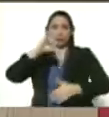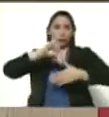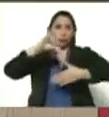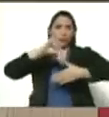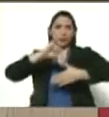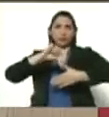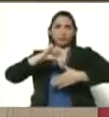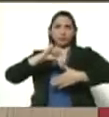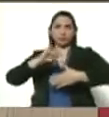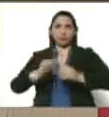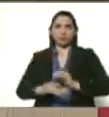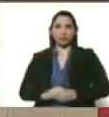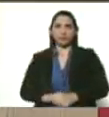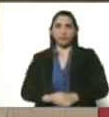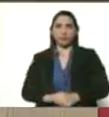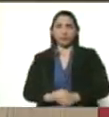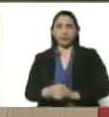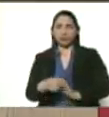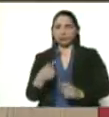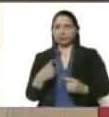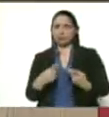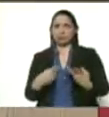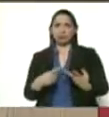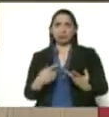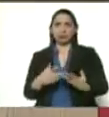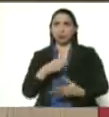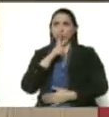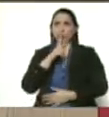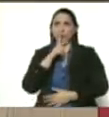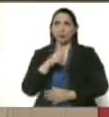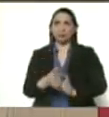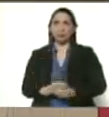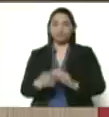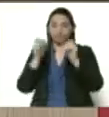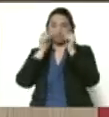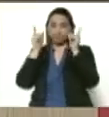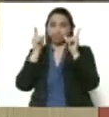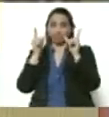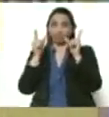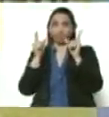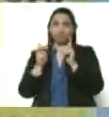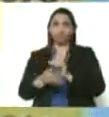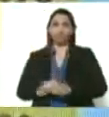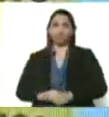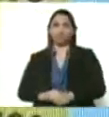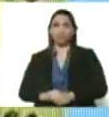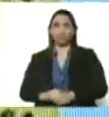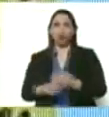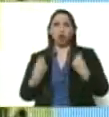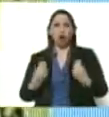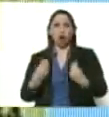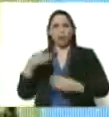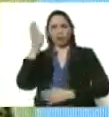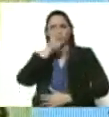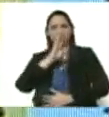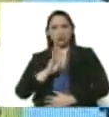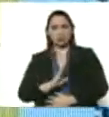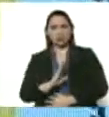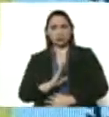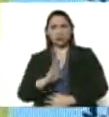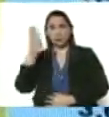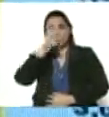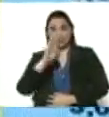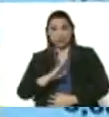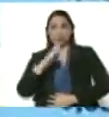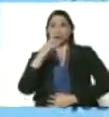Sudamérica. Es una cosa realmente impresionante la posición de Brasil. Brasil es el